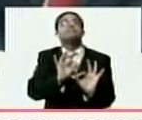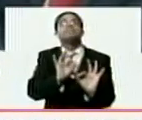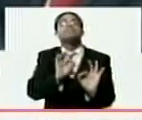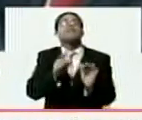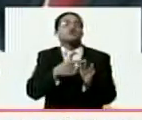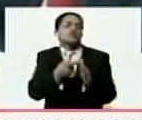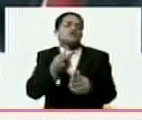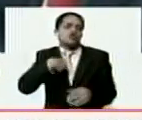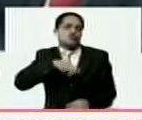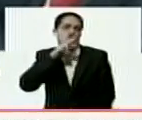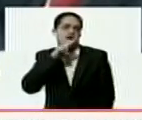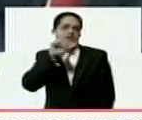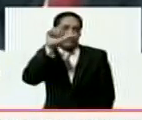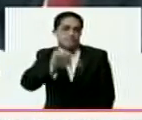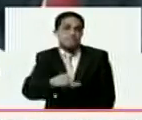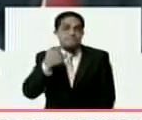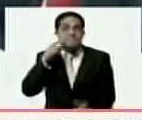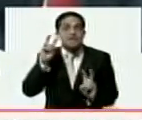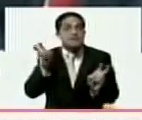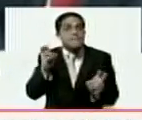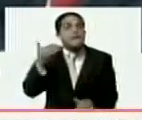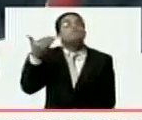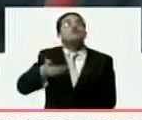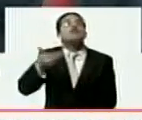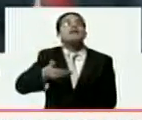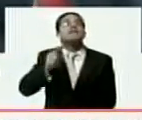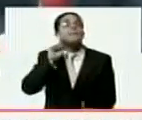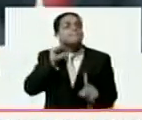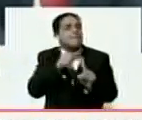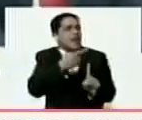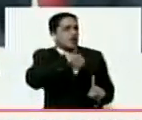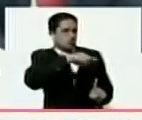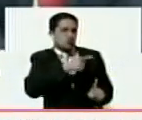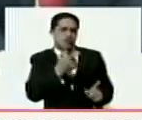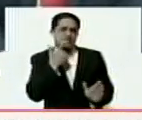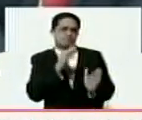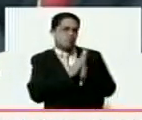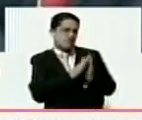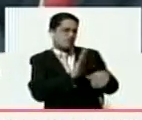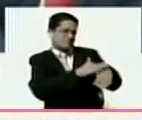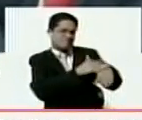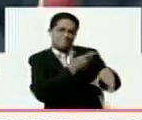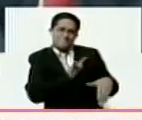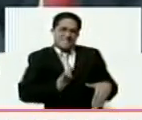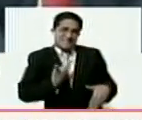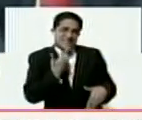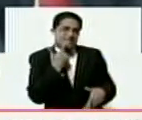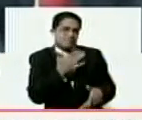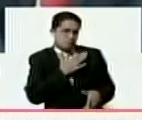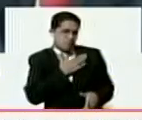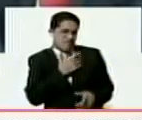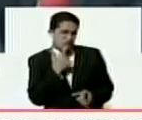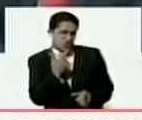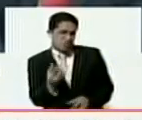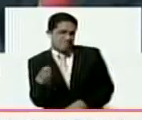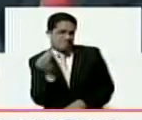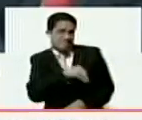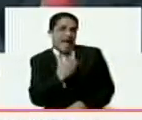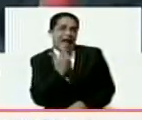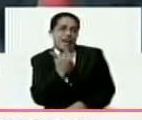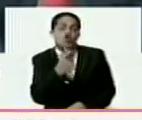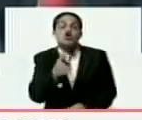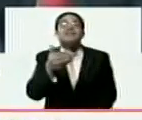estamos hablando y es un tema de discusión muy importante para todos nosotros. Si me lo permite, señor presidente, quisiera agregar una cosa y es que es